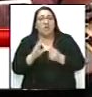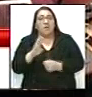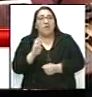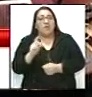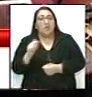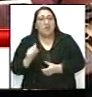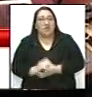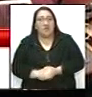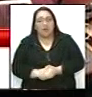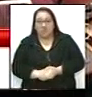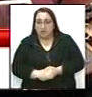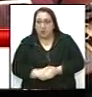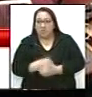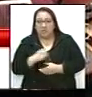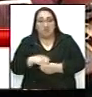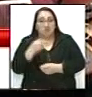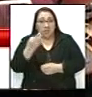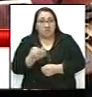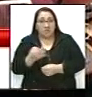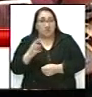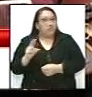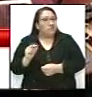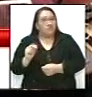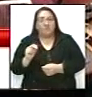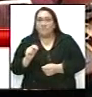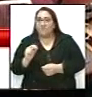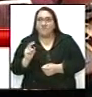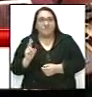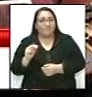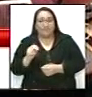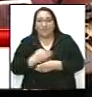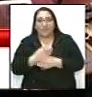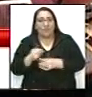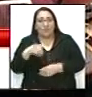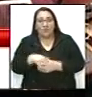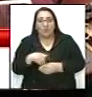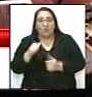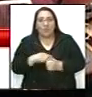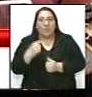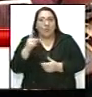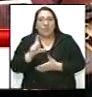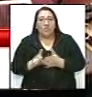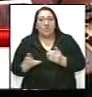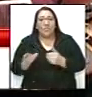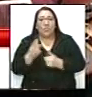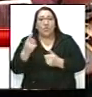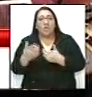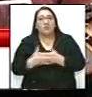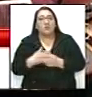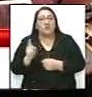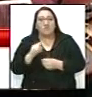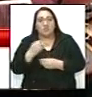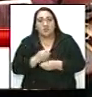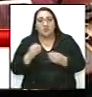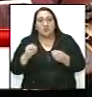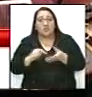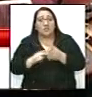Mantilla, presidenta, para definitivamente no a un sistema de elección por lista única y cerrada, porque son